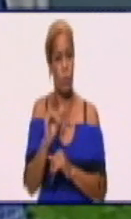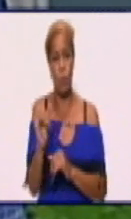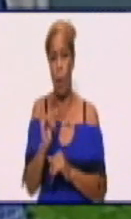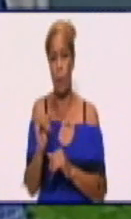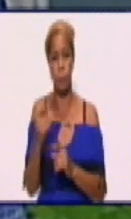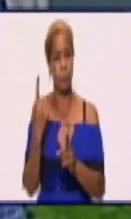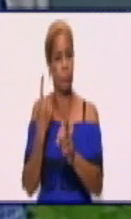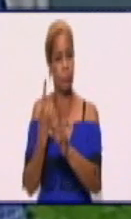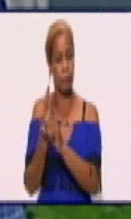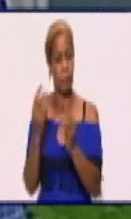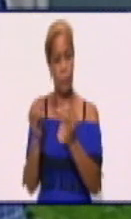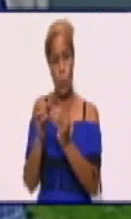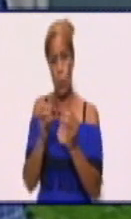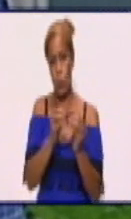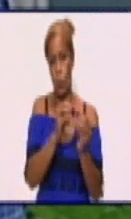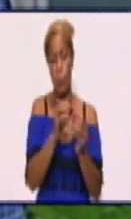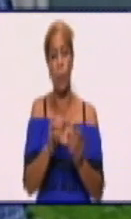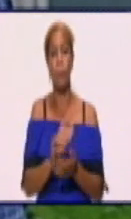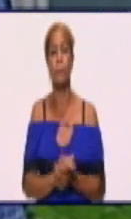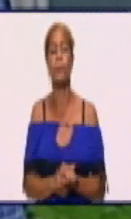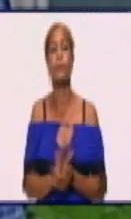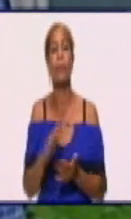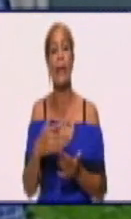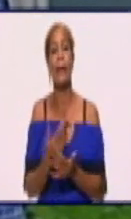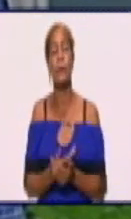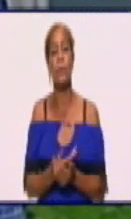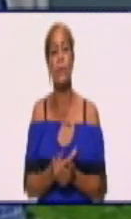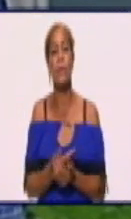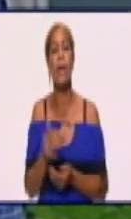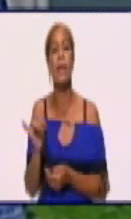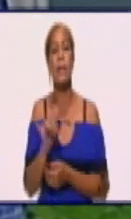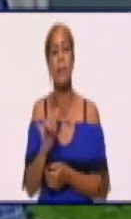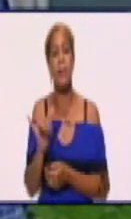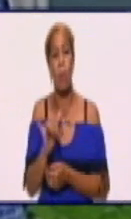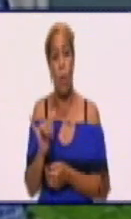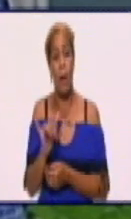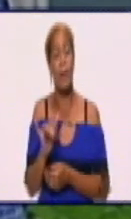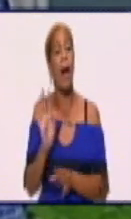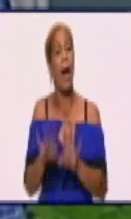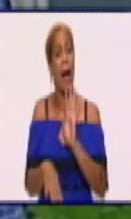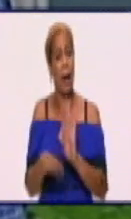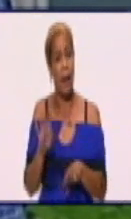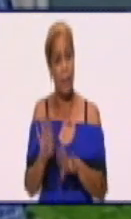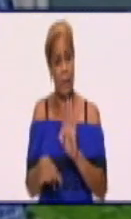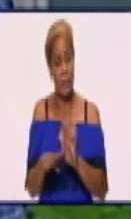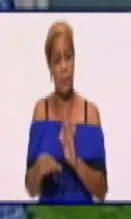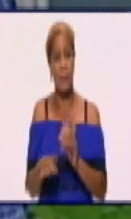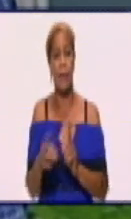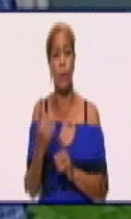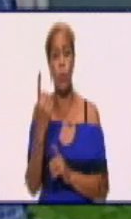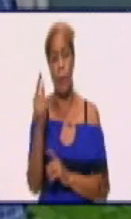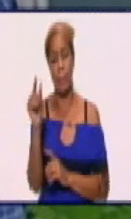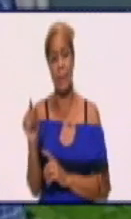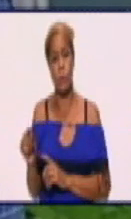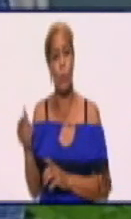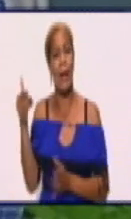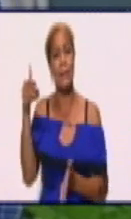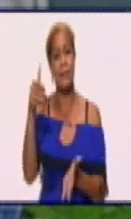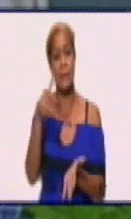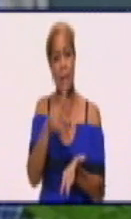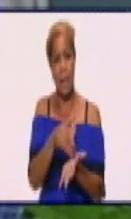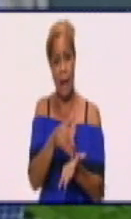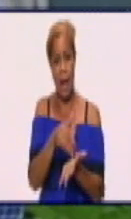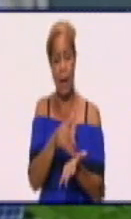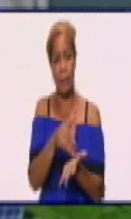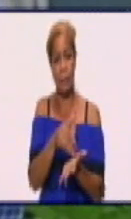la atención como en escasas situaciones una persona llega y se